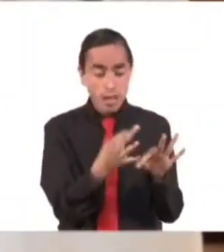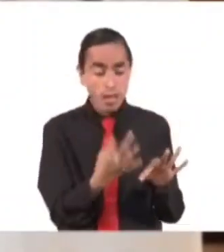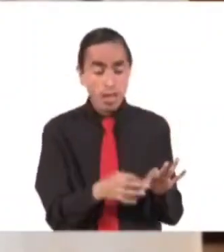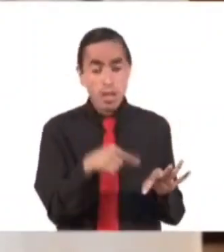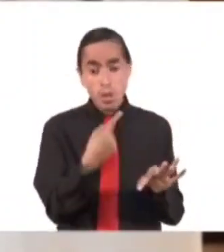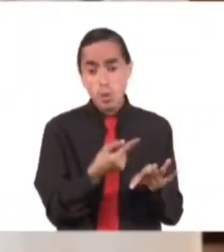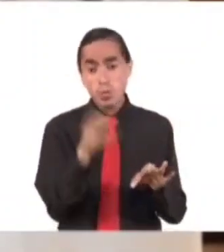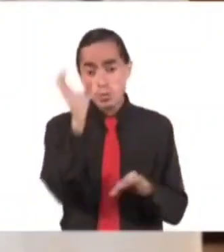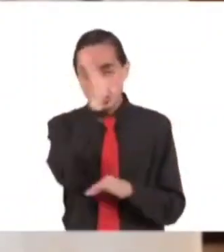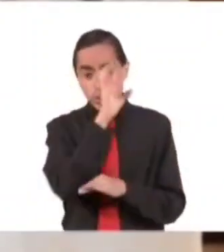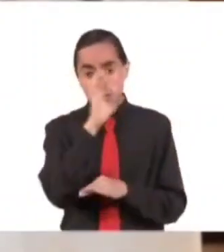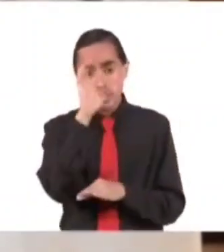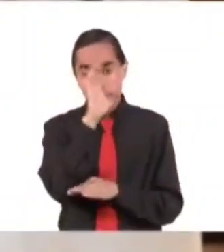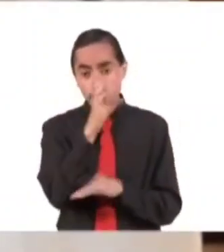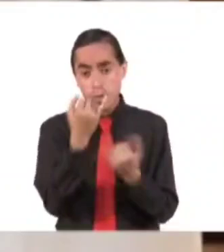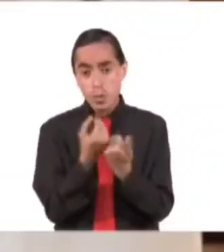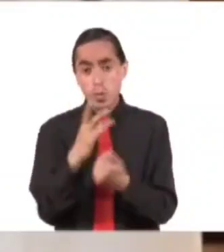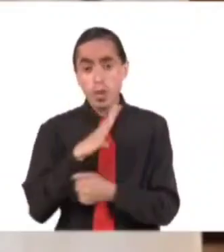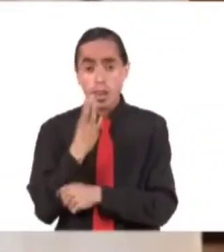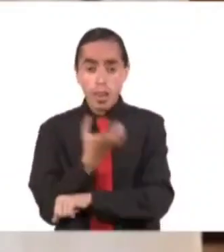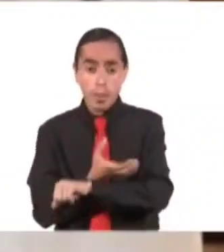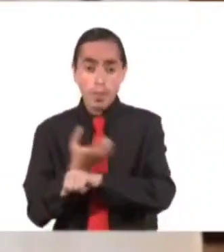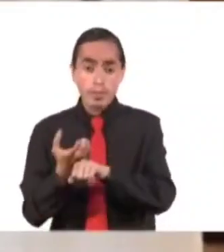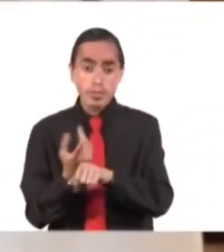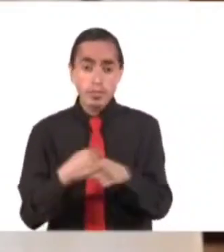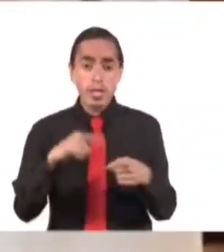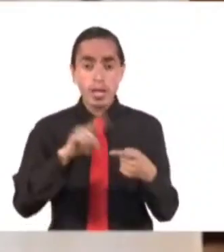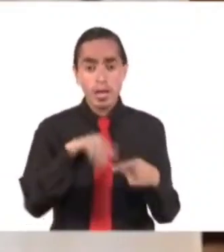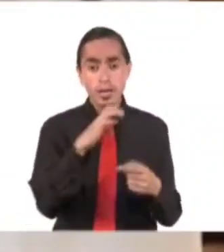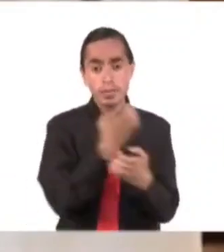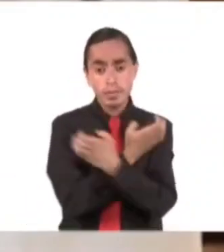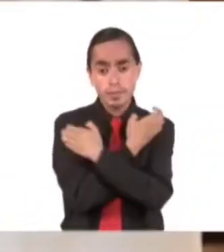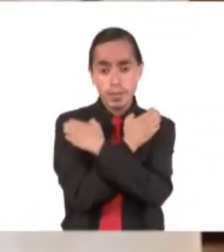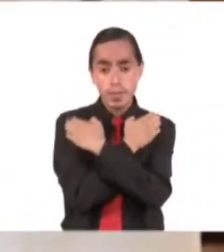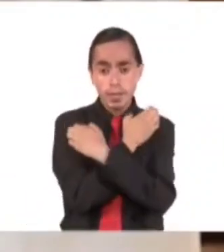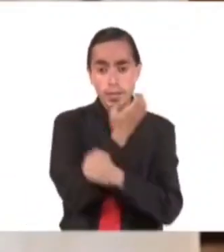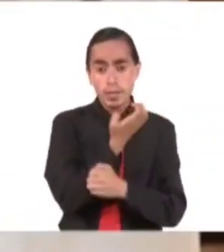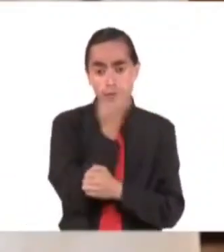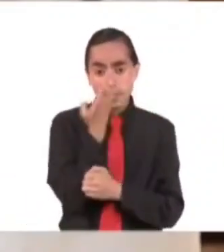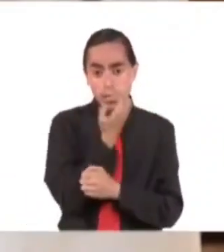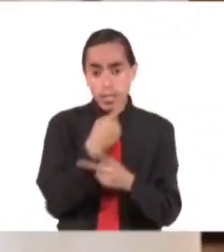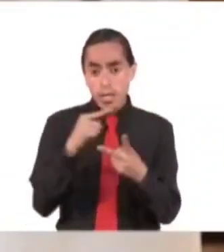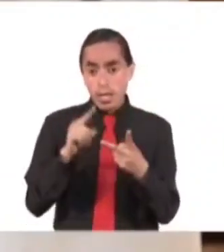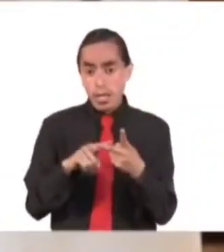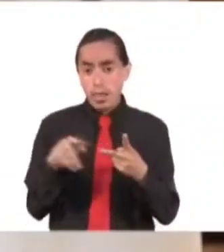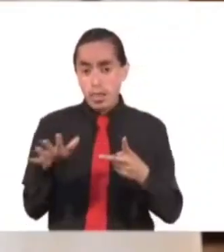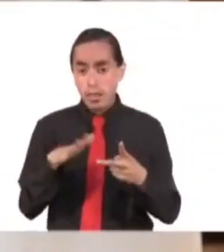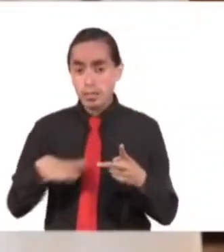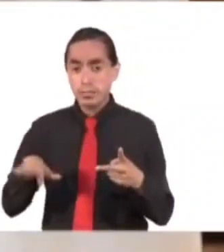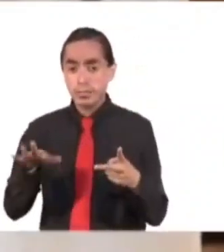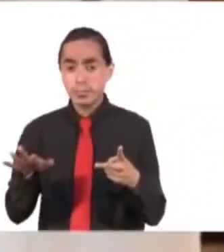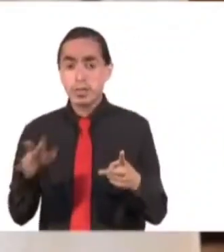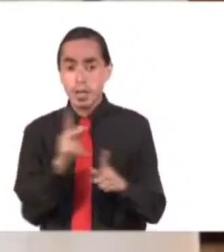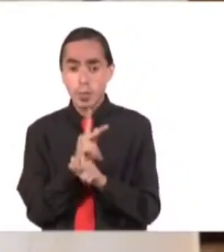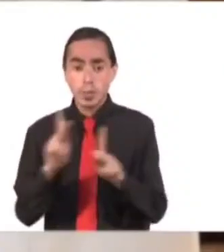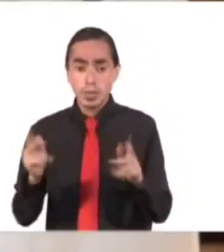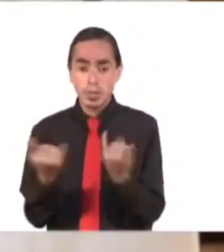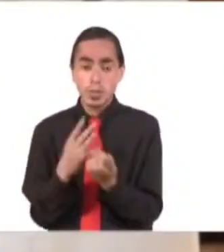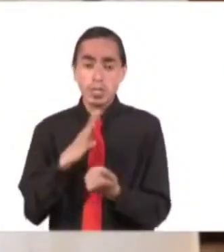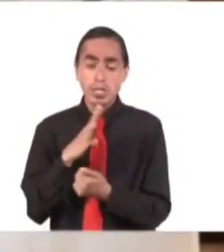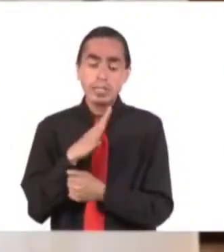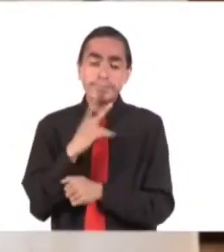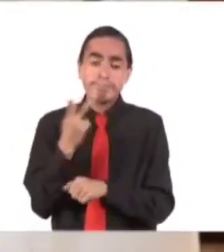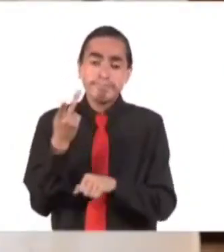y acompañándose tanto por parte de la academia como por parte del sector público, que normalmente o por lo